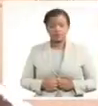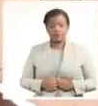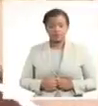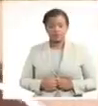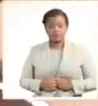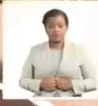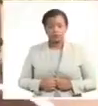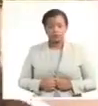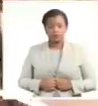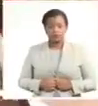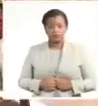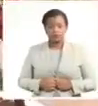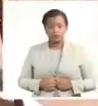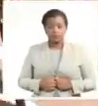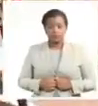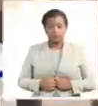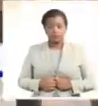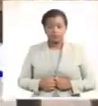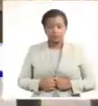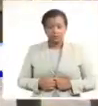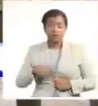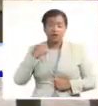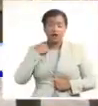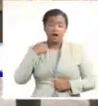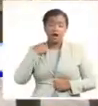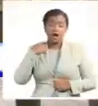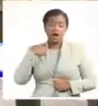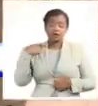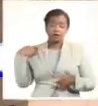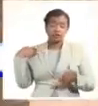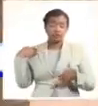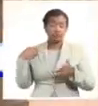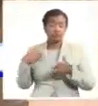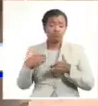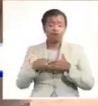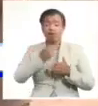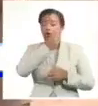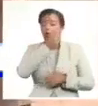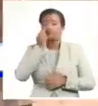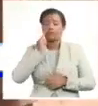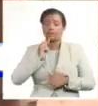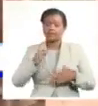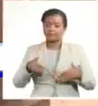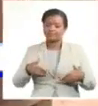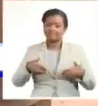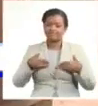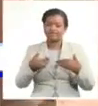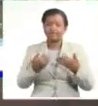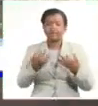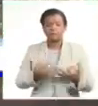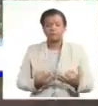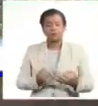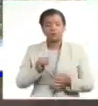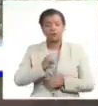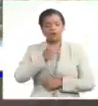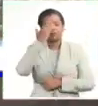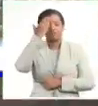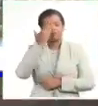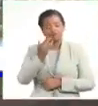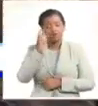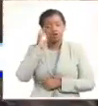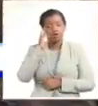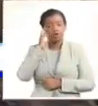La vida y obra del héroe nacional José Martí es de obligada consulta por los combatientes de las Fuerzas Armadas